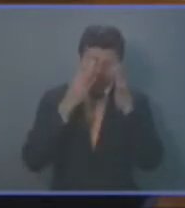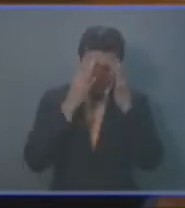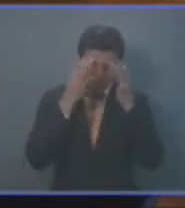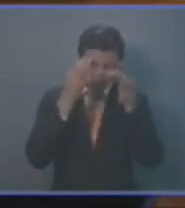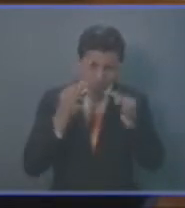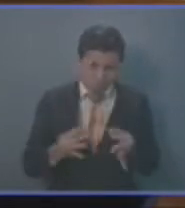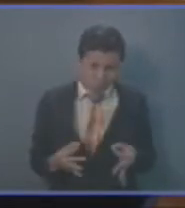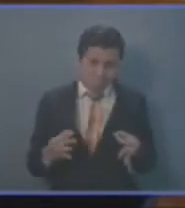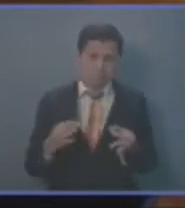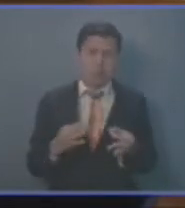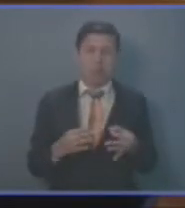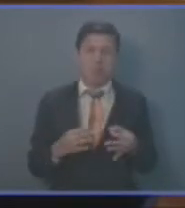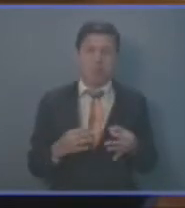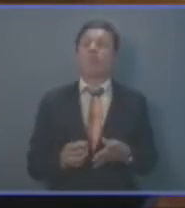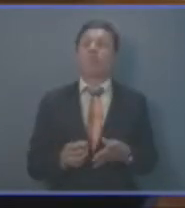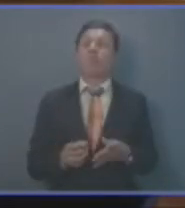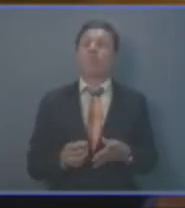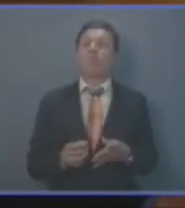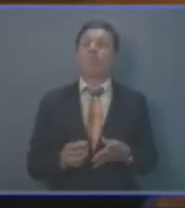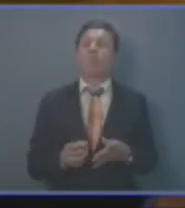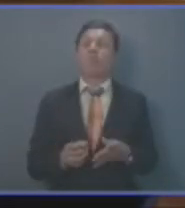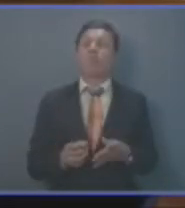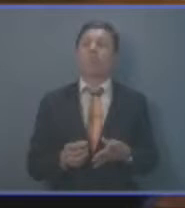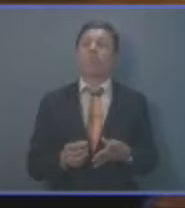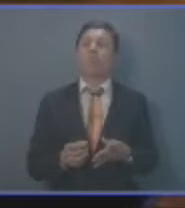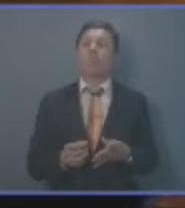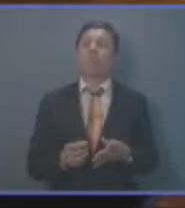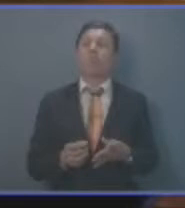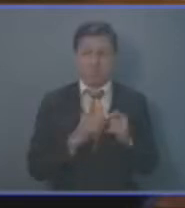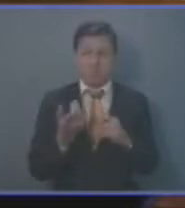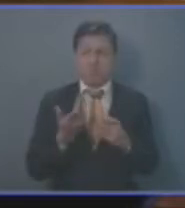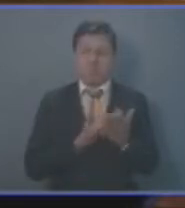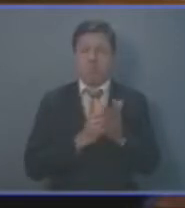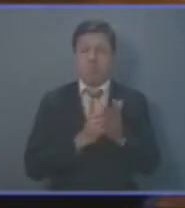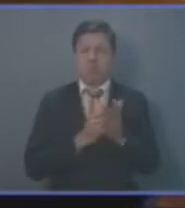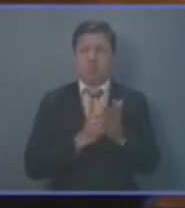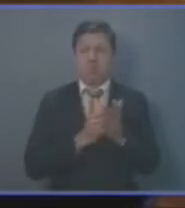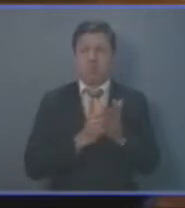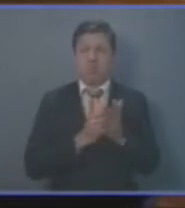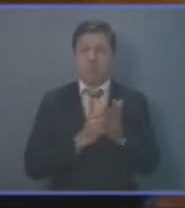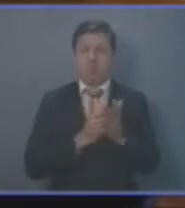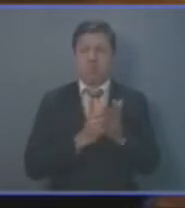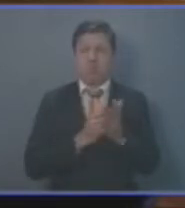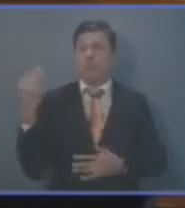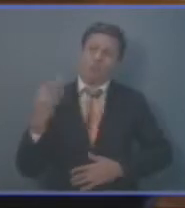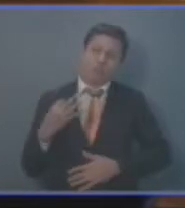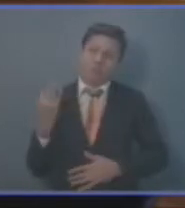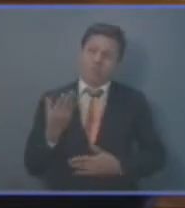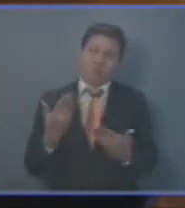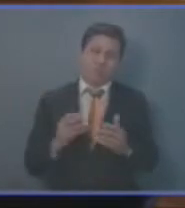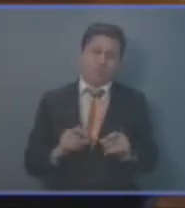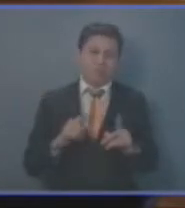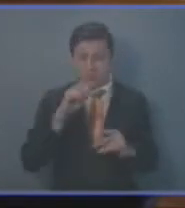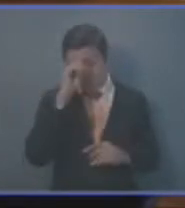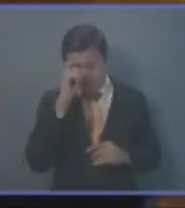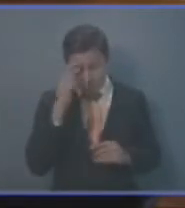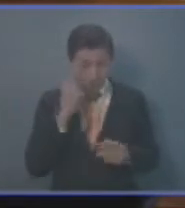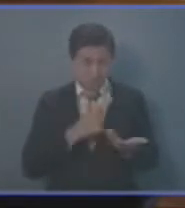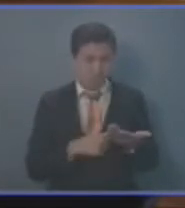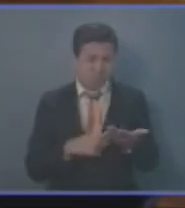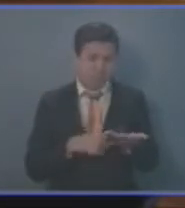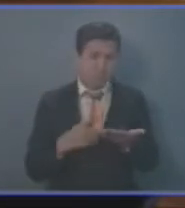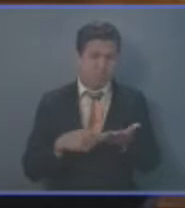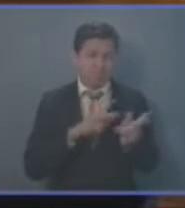decisiones, apuntando a la solución efectiva de problemas para los cuales es necesario generar espacios adecuados de diálogo